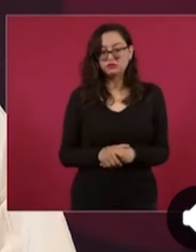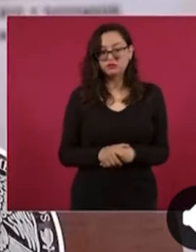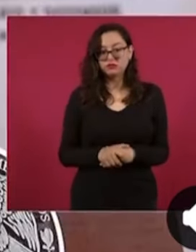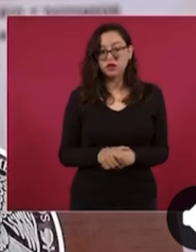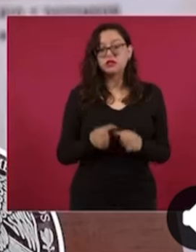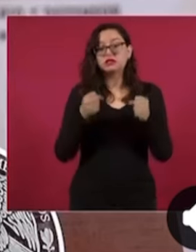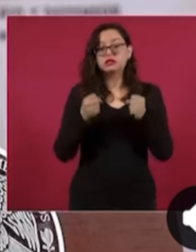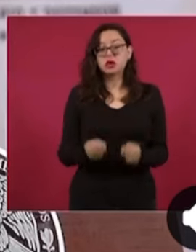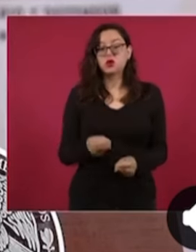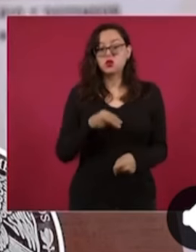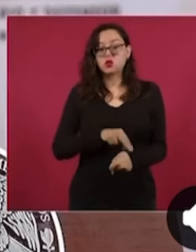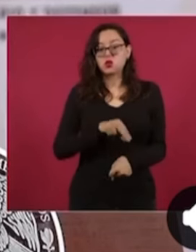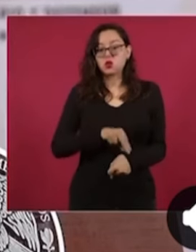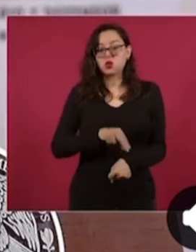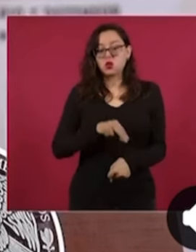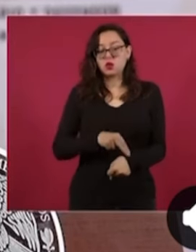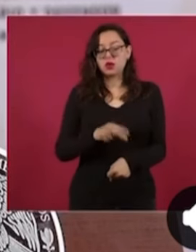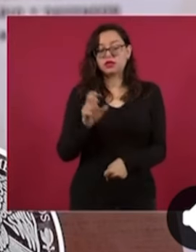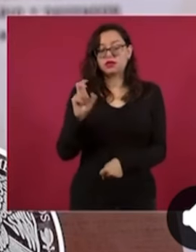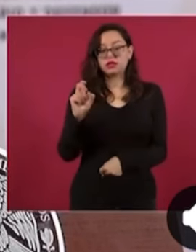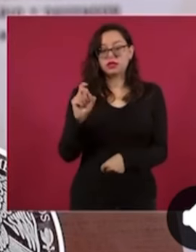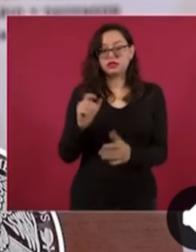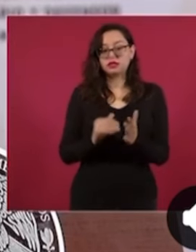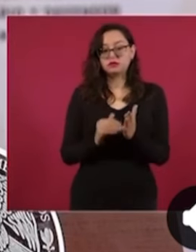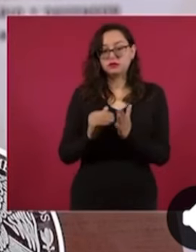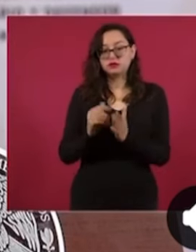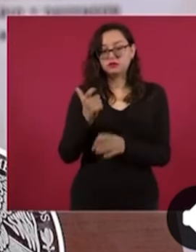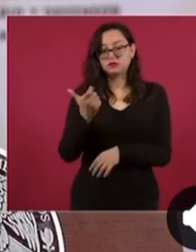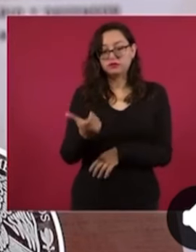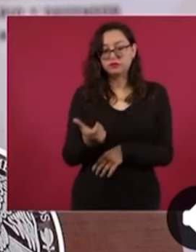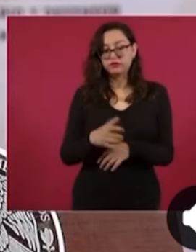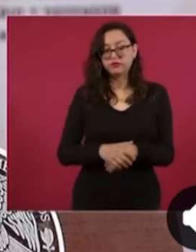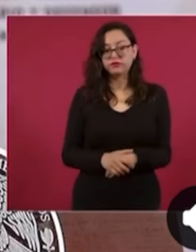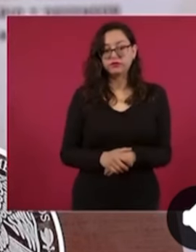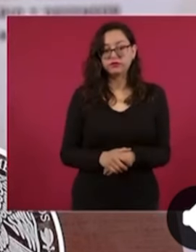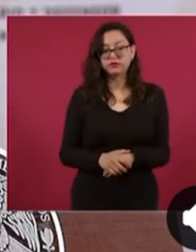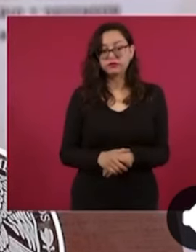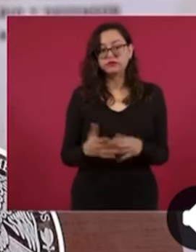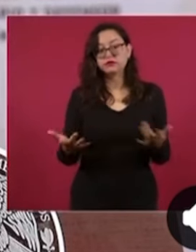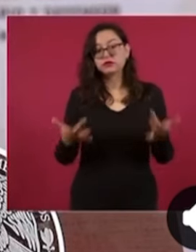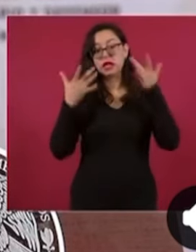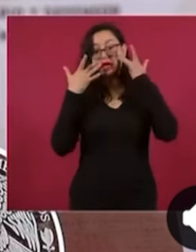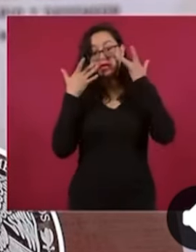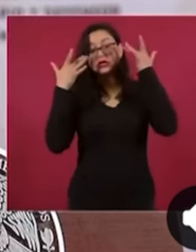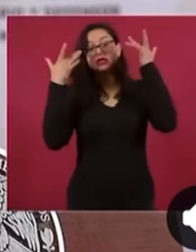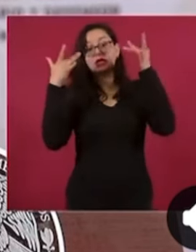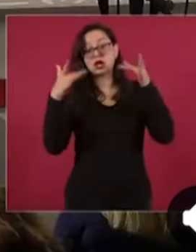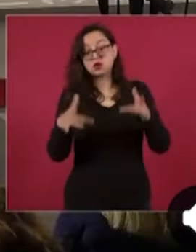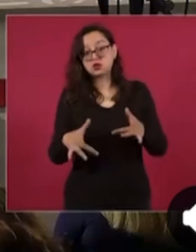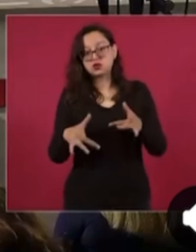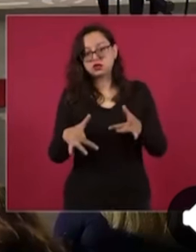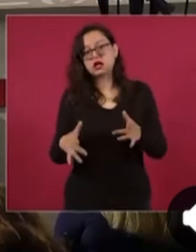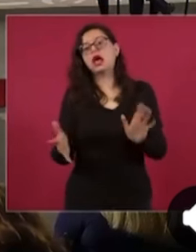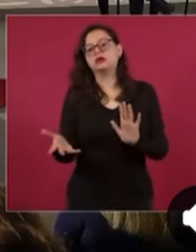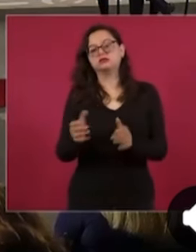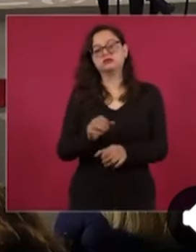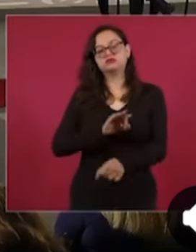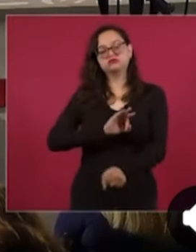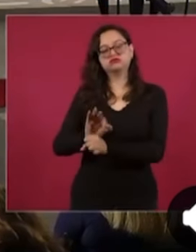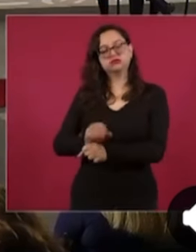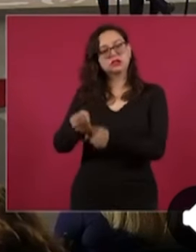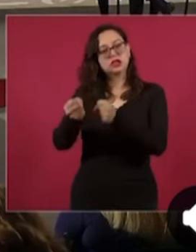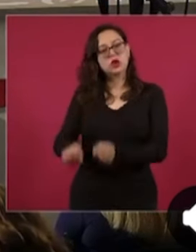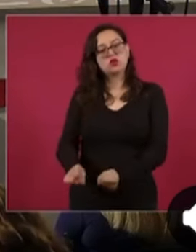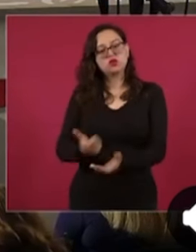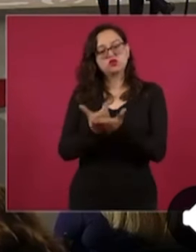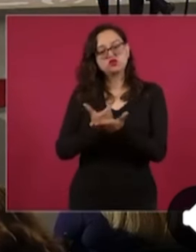seguro de gastos médicos mayores por 30,000,000 de pesos, seguro de separación individualizado, es decir, cuando dejan su cargo,